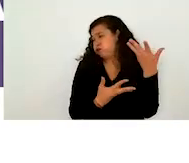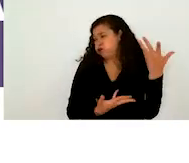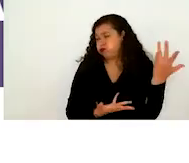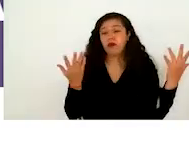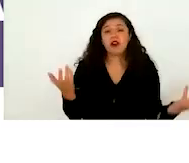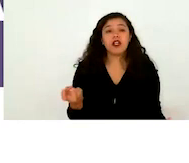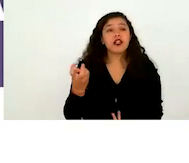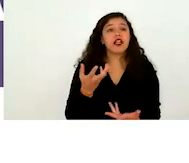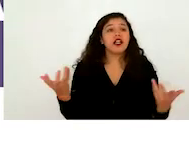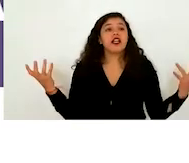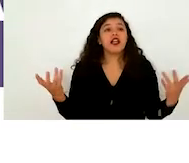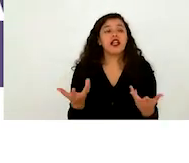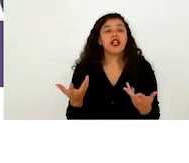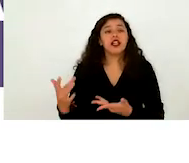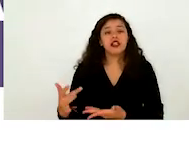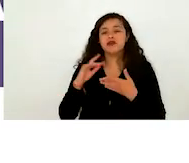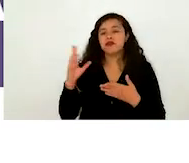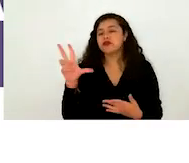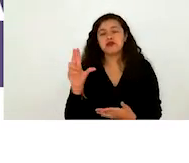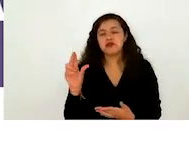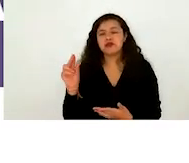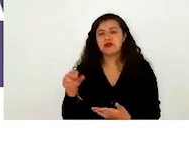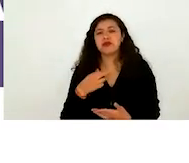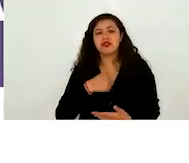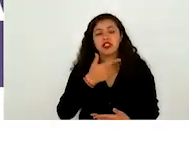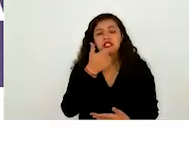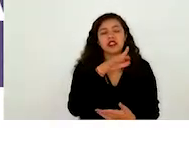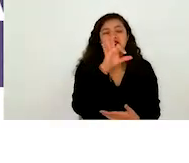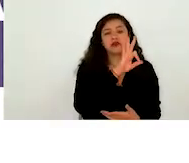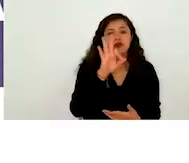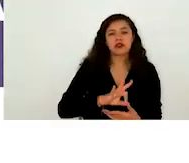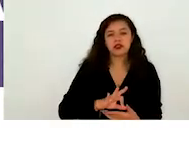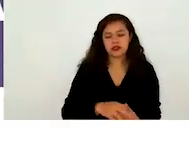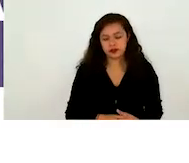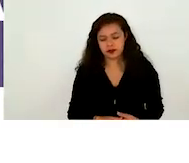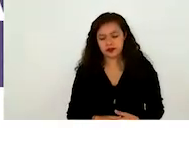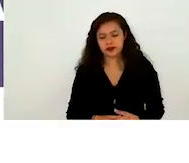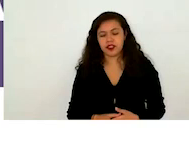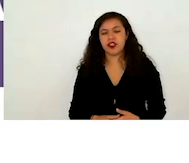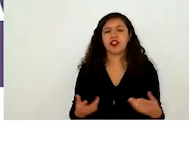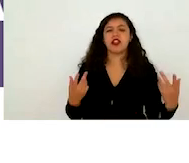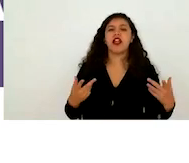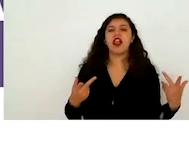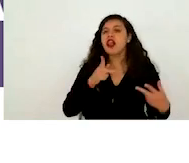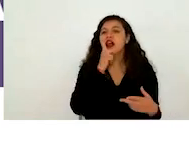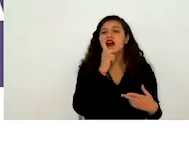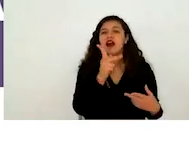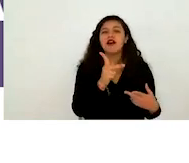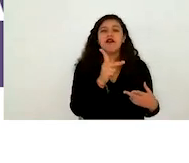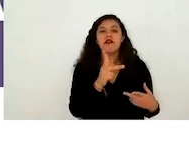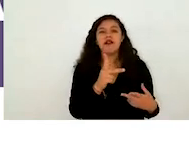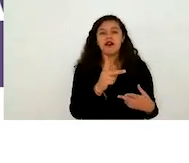va a quedar como como decíamos 17 por ciento de las palabras se van a